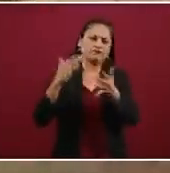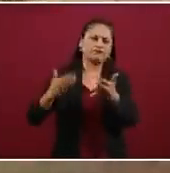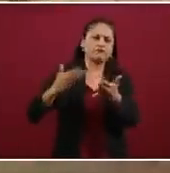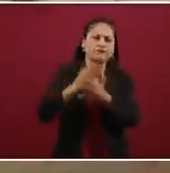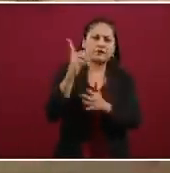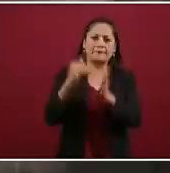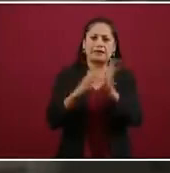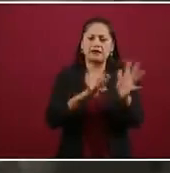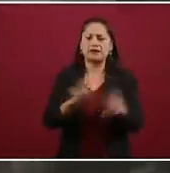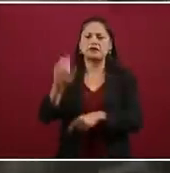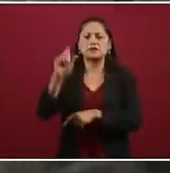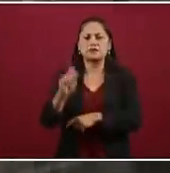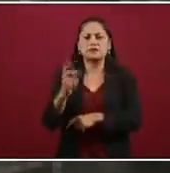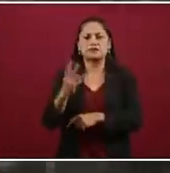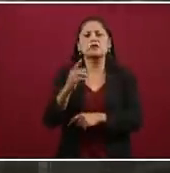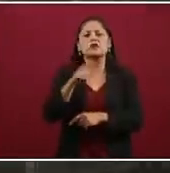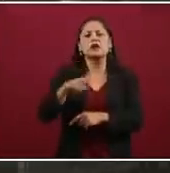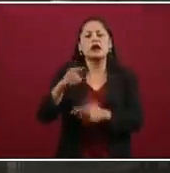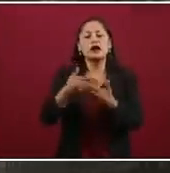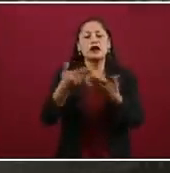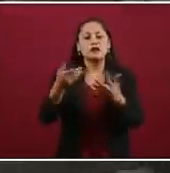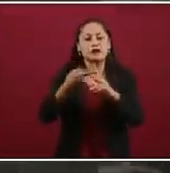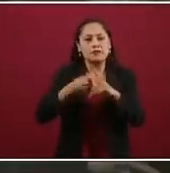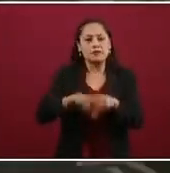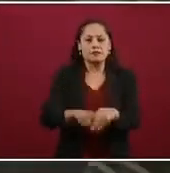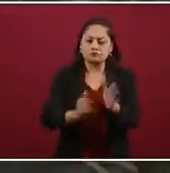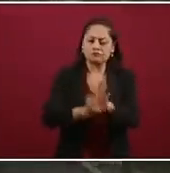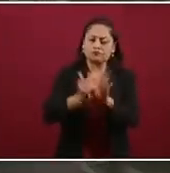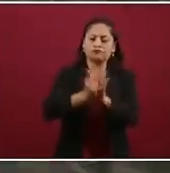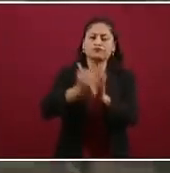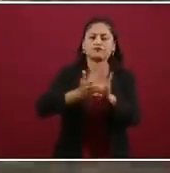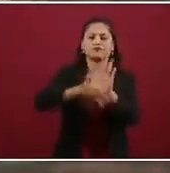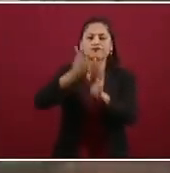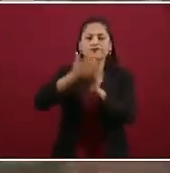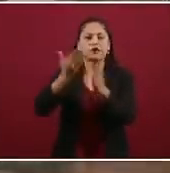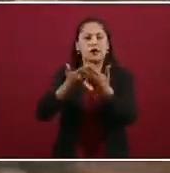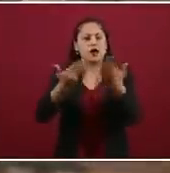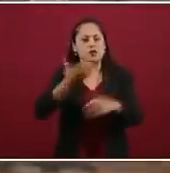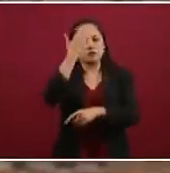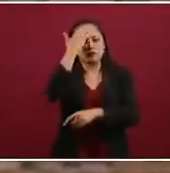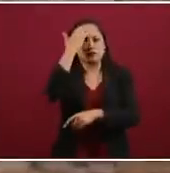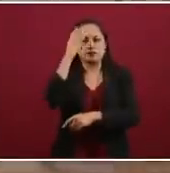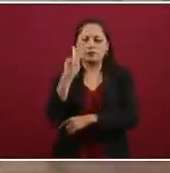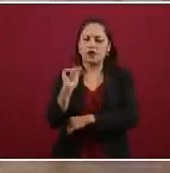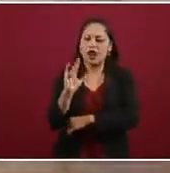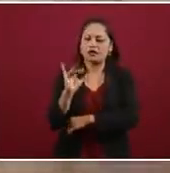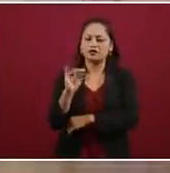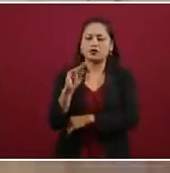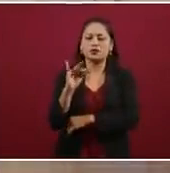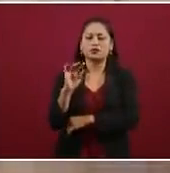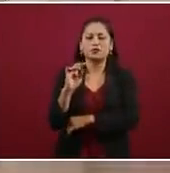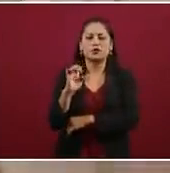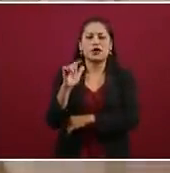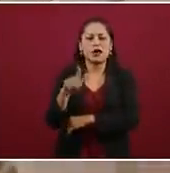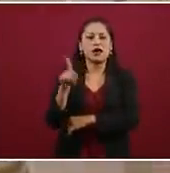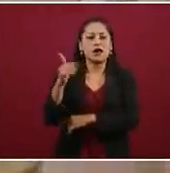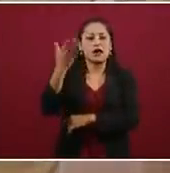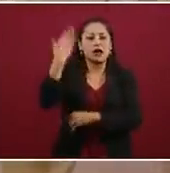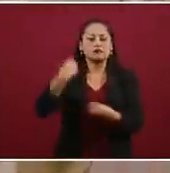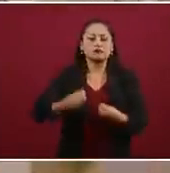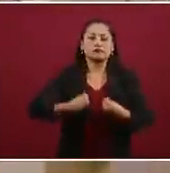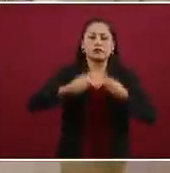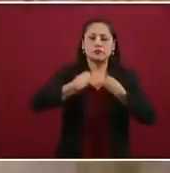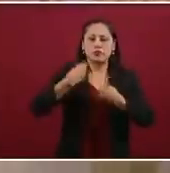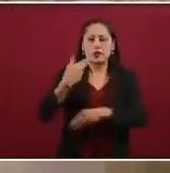del edificio que hoy conocemos como Palacio Nacional y que fue en un primer momento la residencia de Hernán Cortés